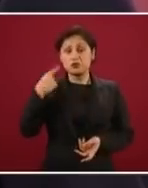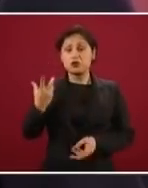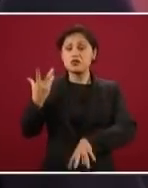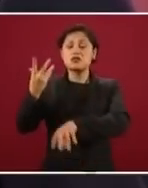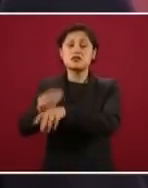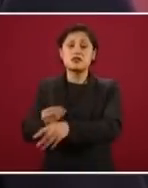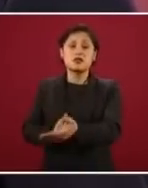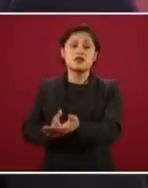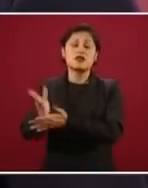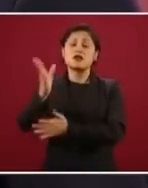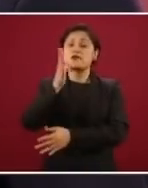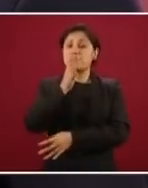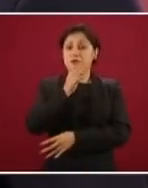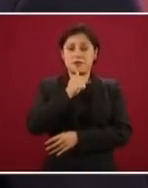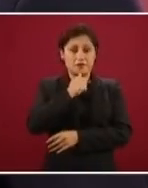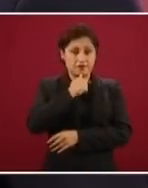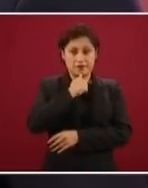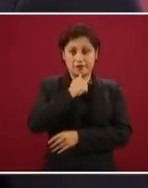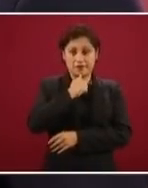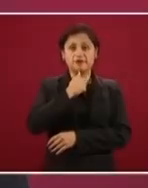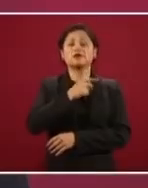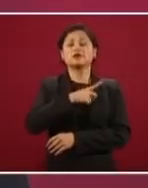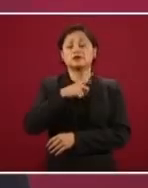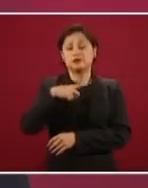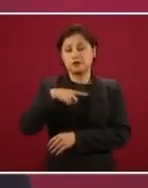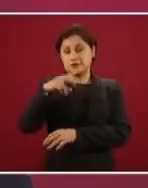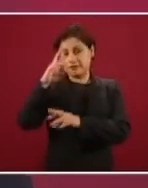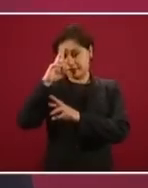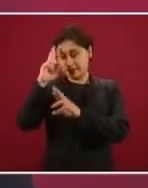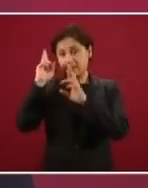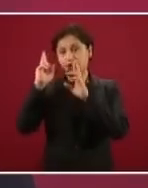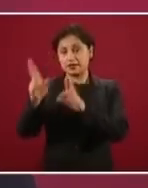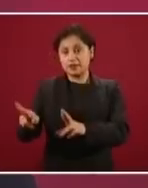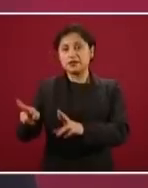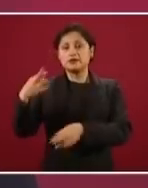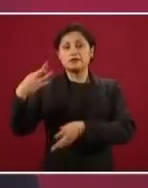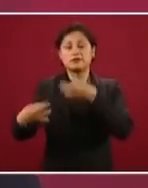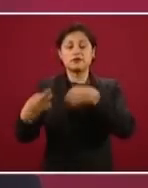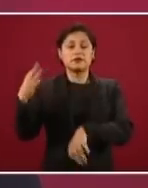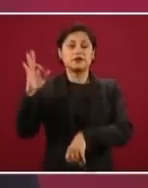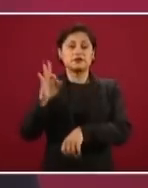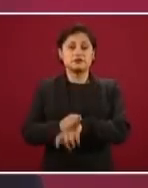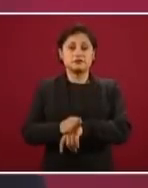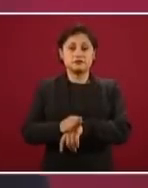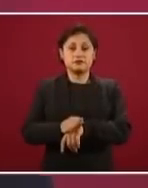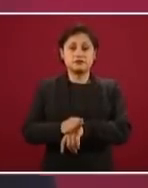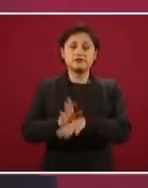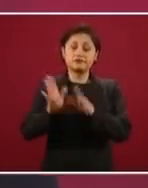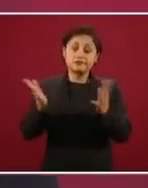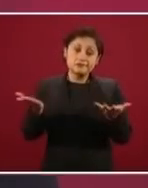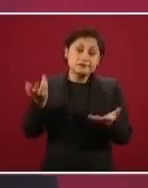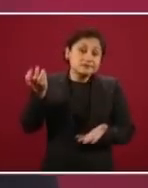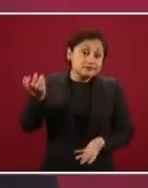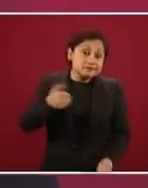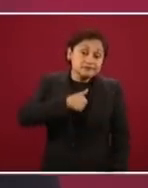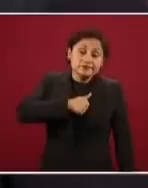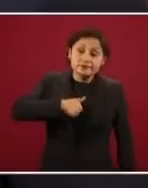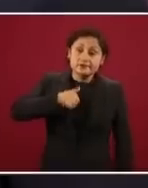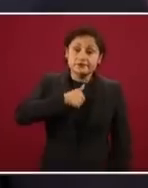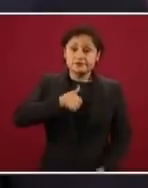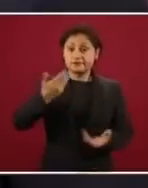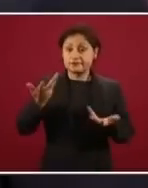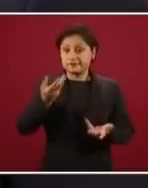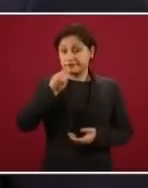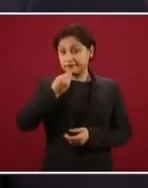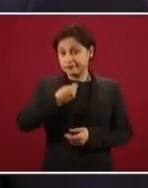existen amparos nosotros también lamentamos que